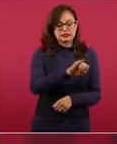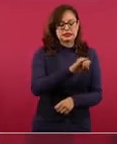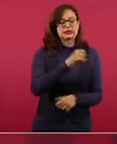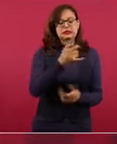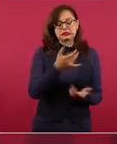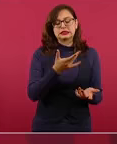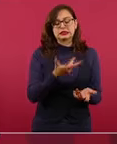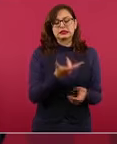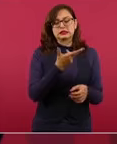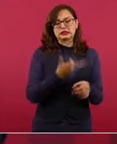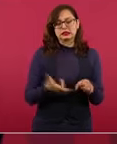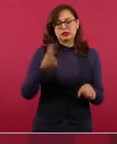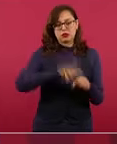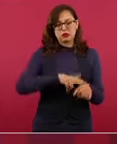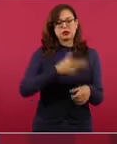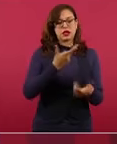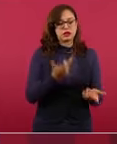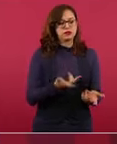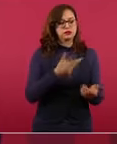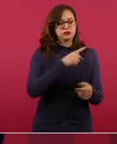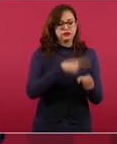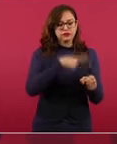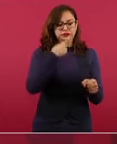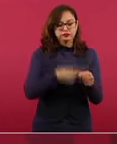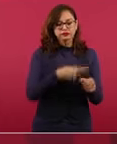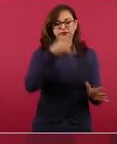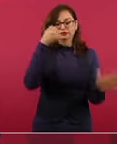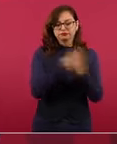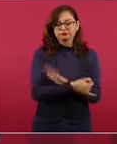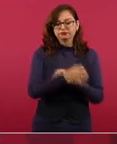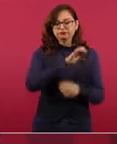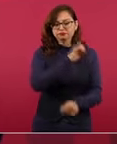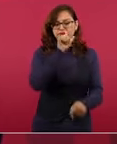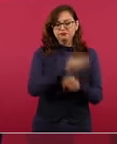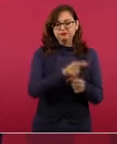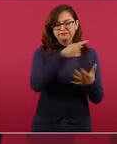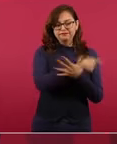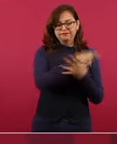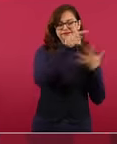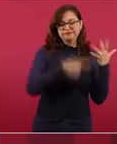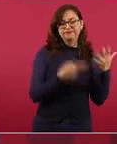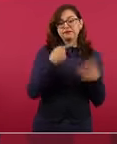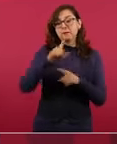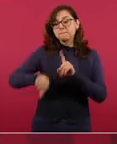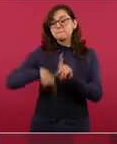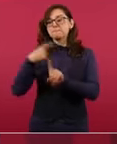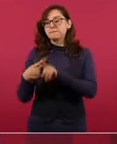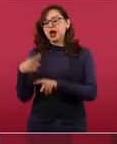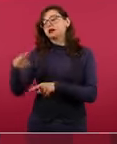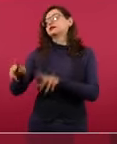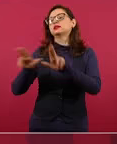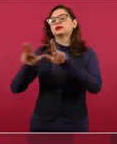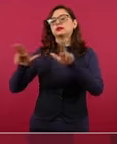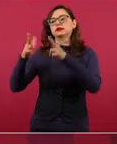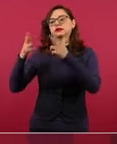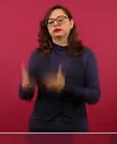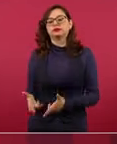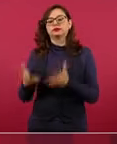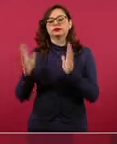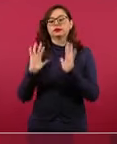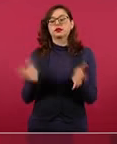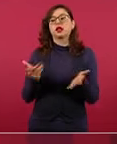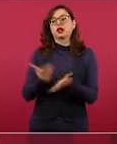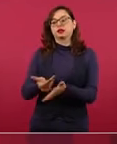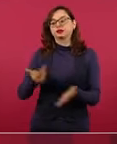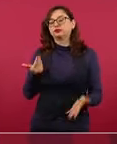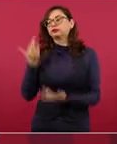el gobierno del estado hicieron ellos y ya nos entregaron un dictamen de protección civil que se tenía